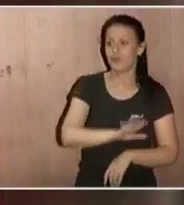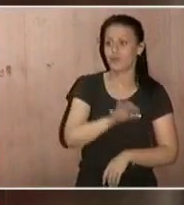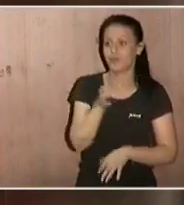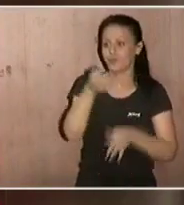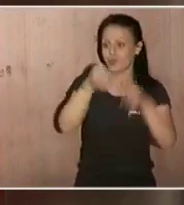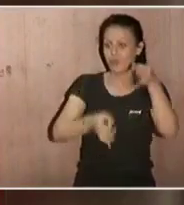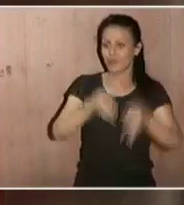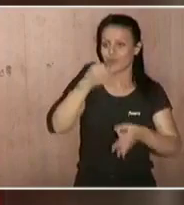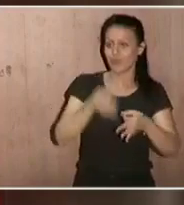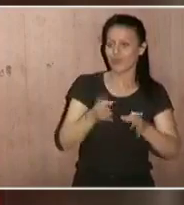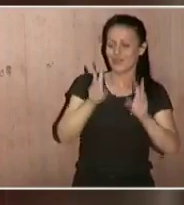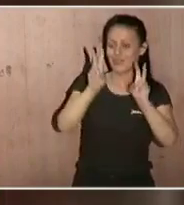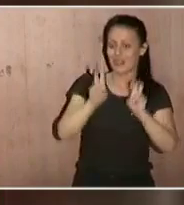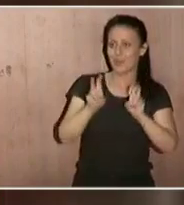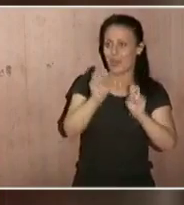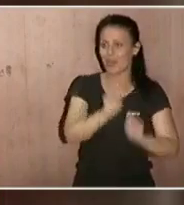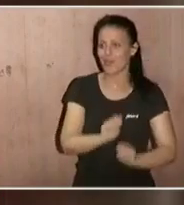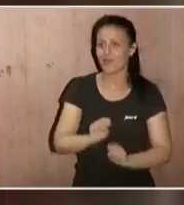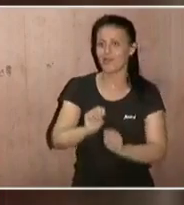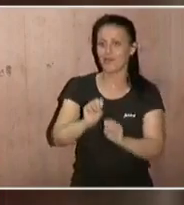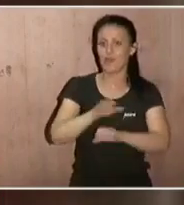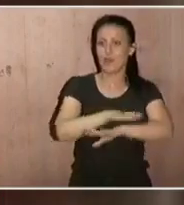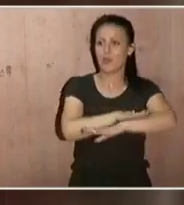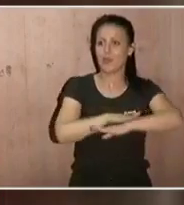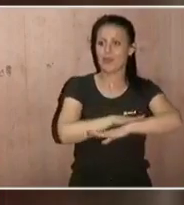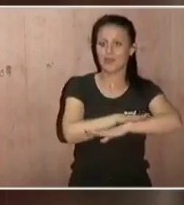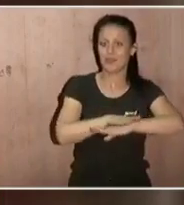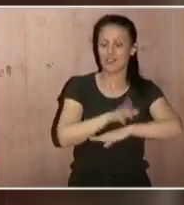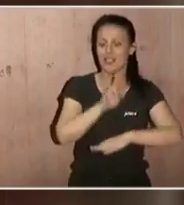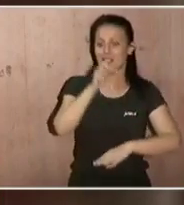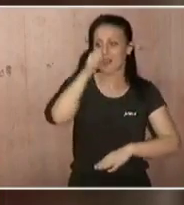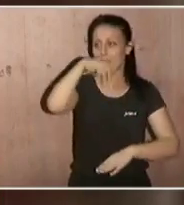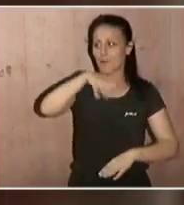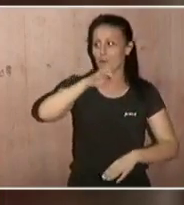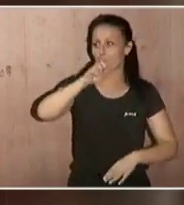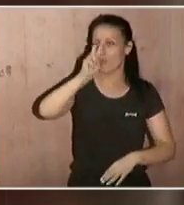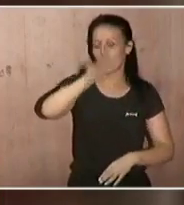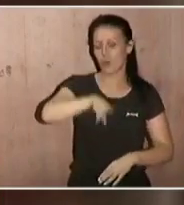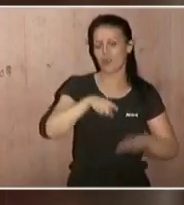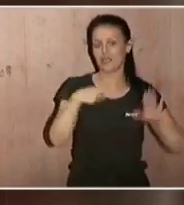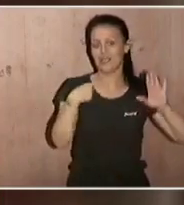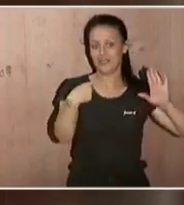de defensa, otorgado por el Ministerio del Ramo en 2006.